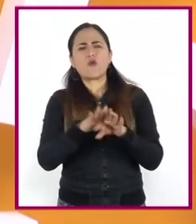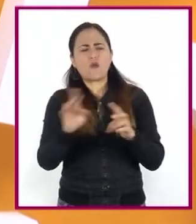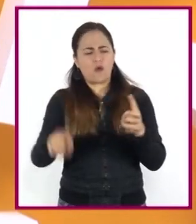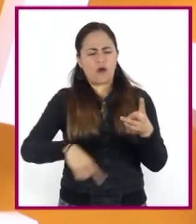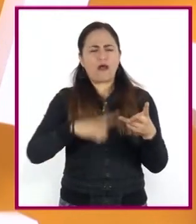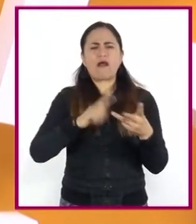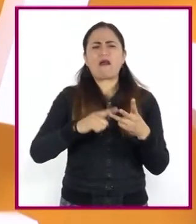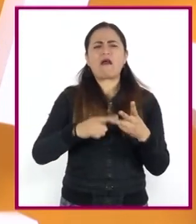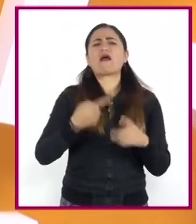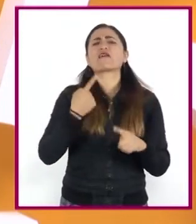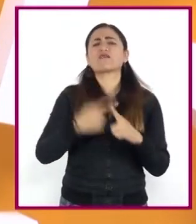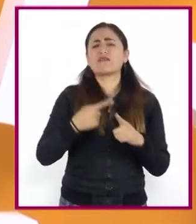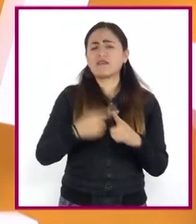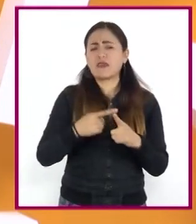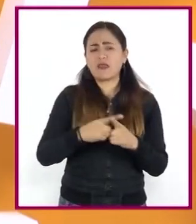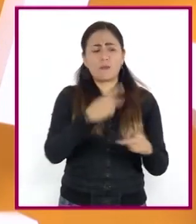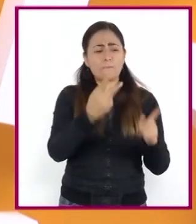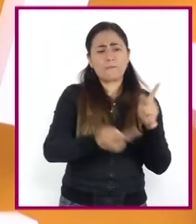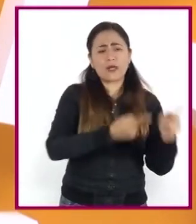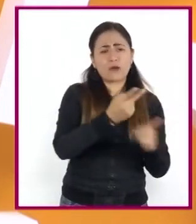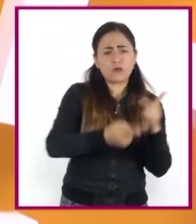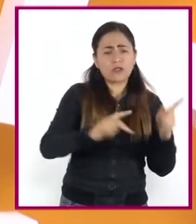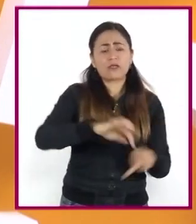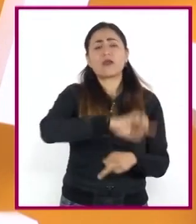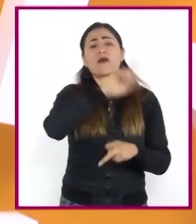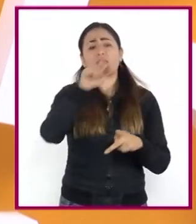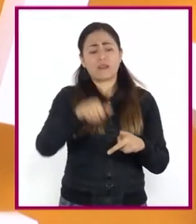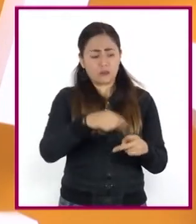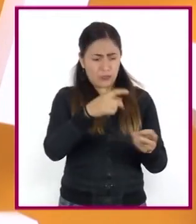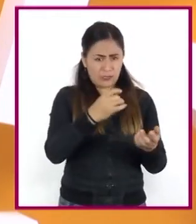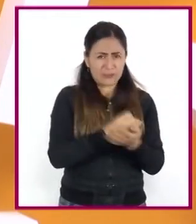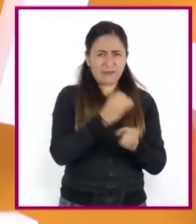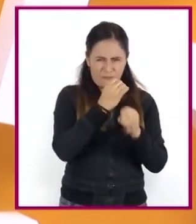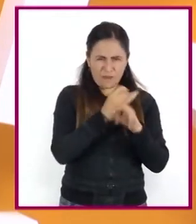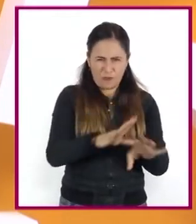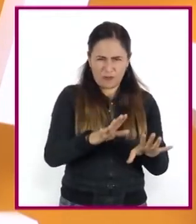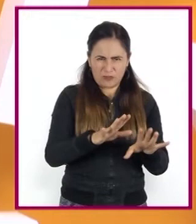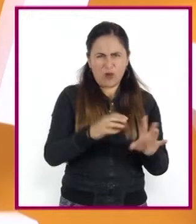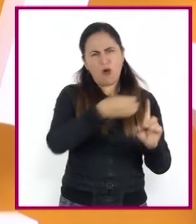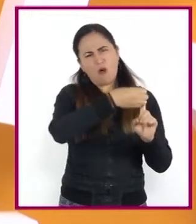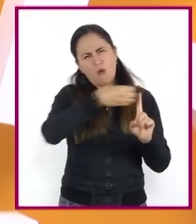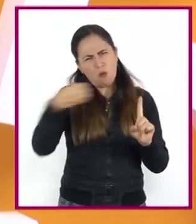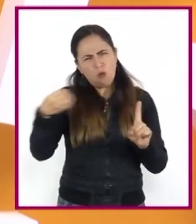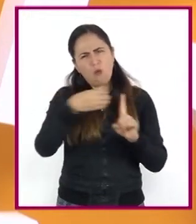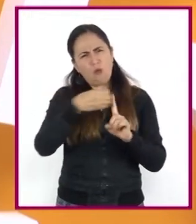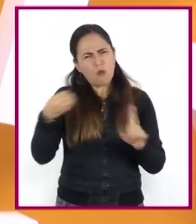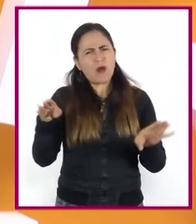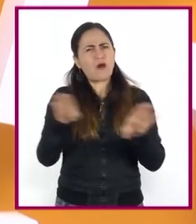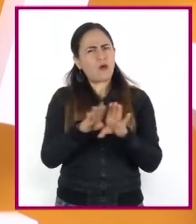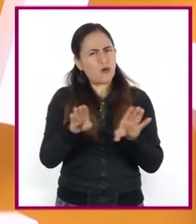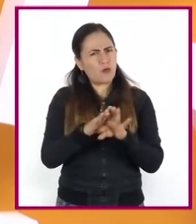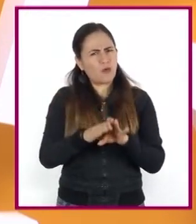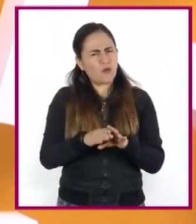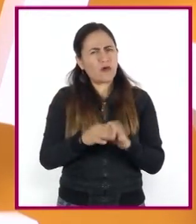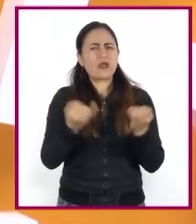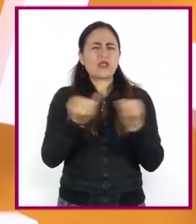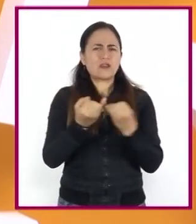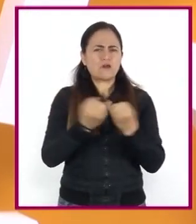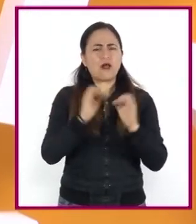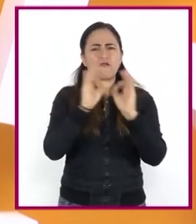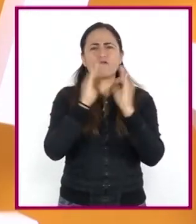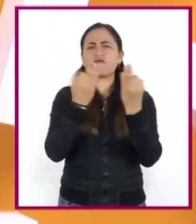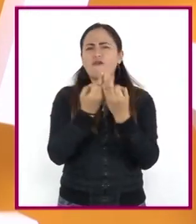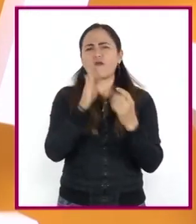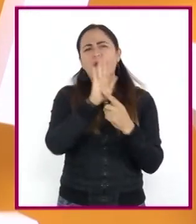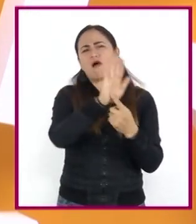encuestarían? ¿Cómo organizarían la información recolectada? ¿Qué instrumento utilizarían para presentarla?